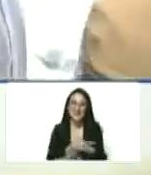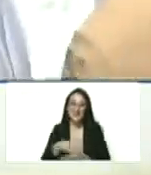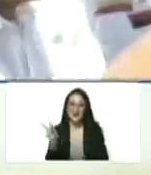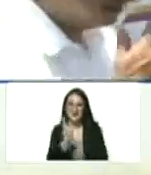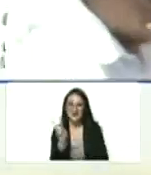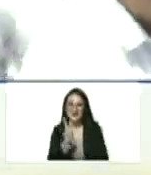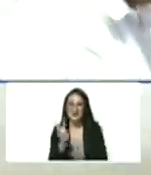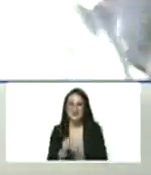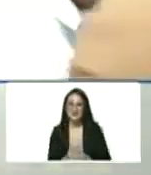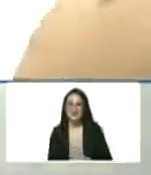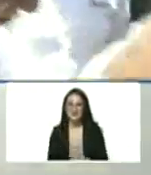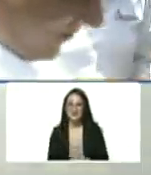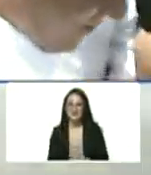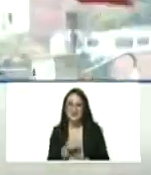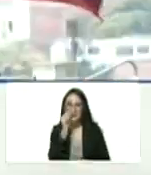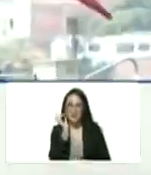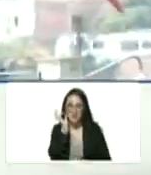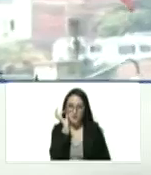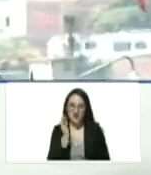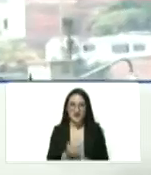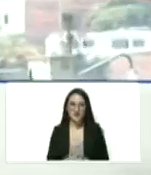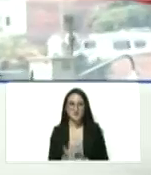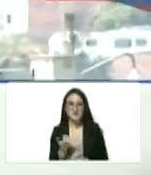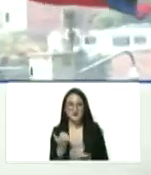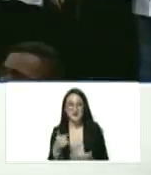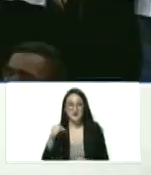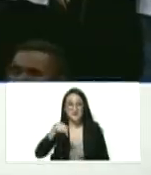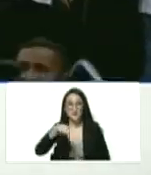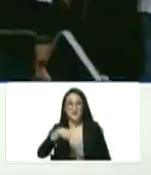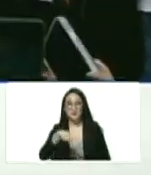venezolanos y venezolanas por este paso